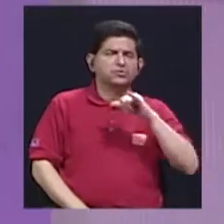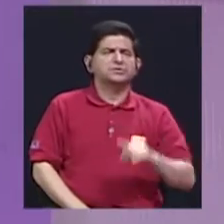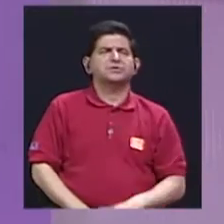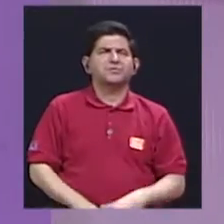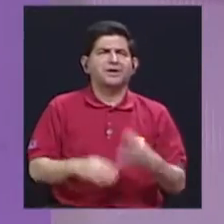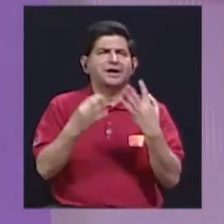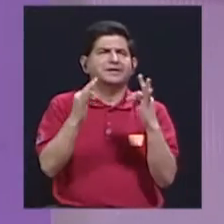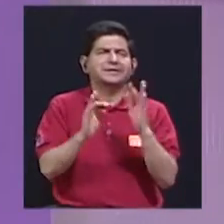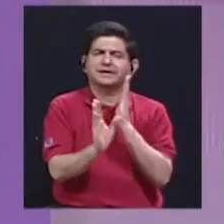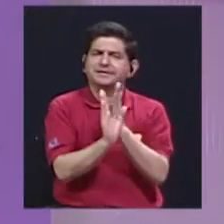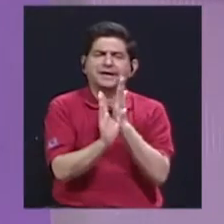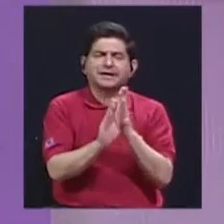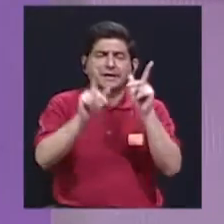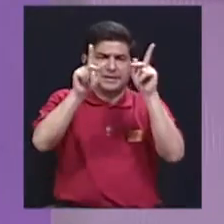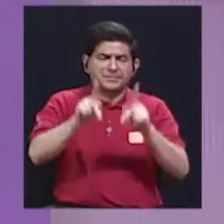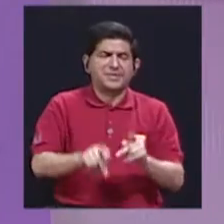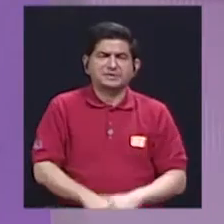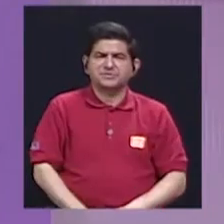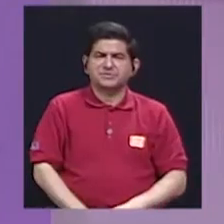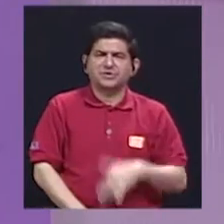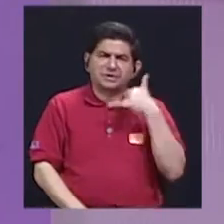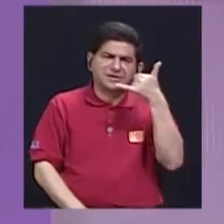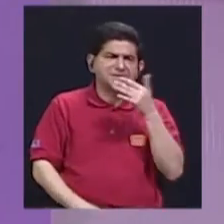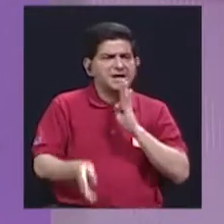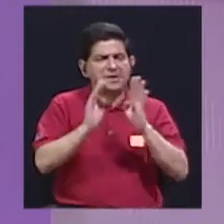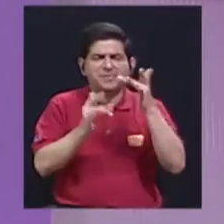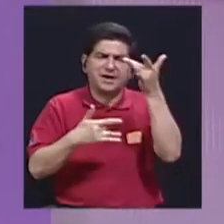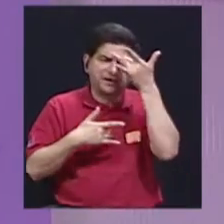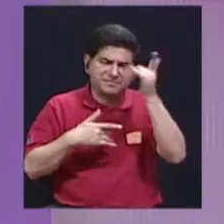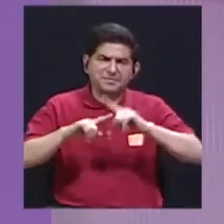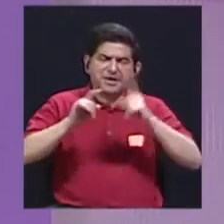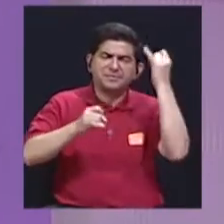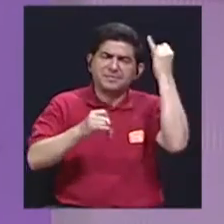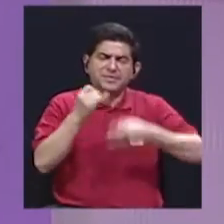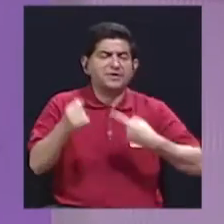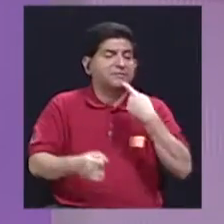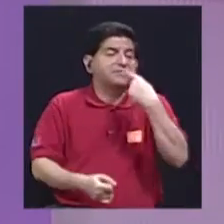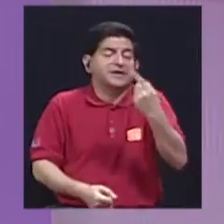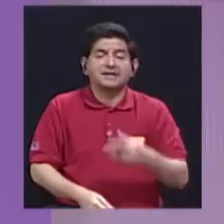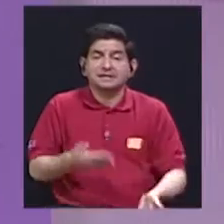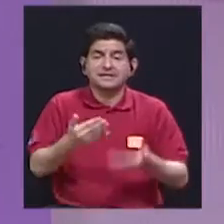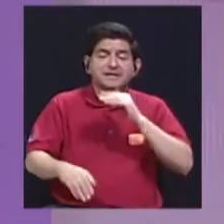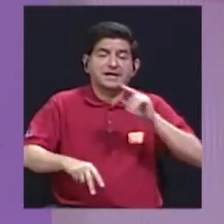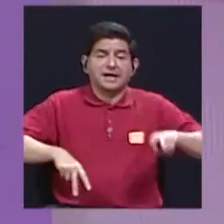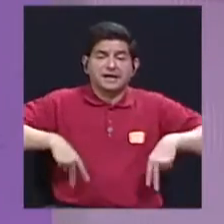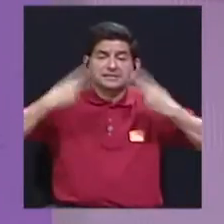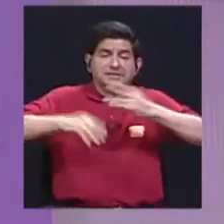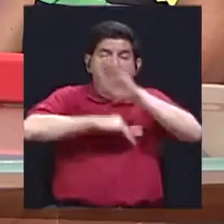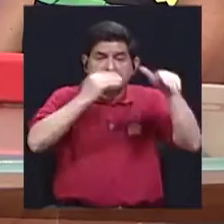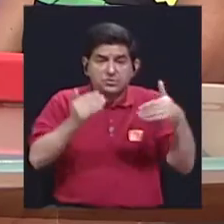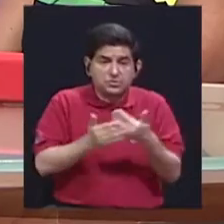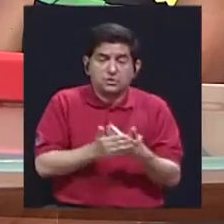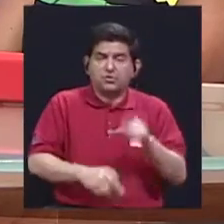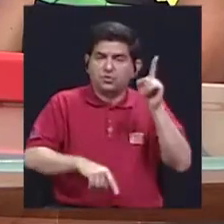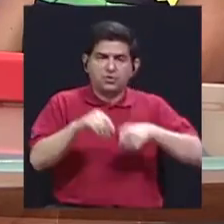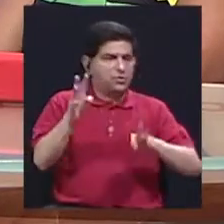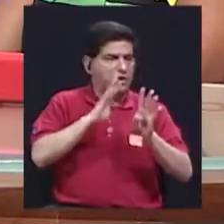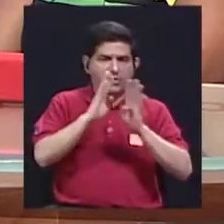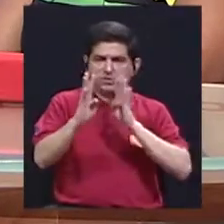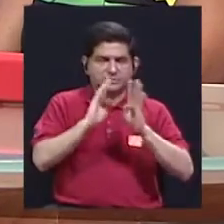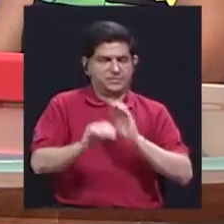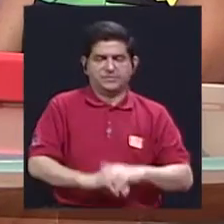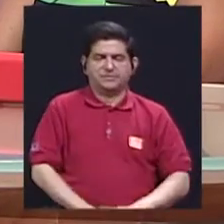porque hay veces que las pacientes nos llevamos hablando la enfermedad pero termina con tanto no casi la vida completa lo que no puede hablar con la persona